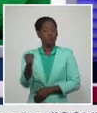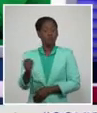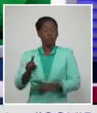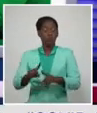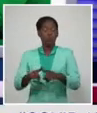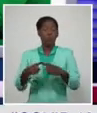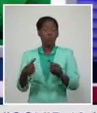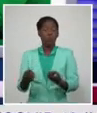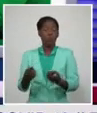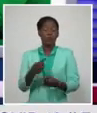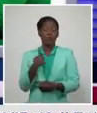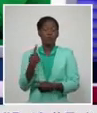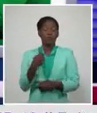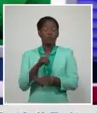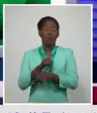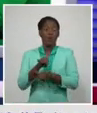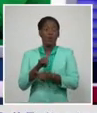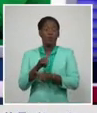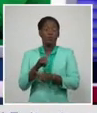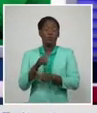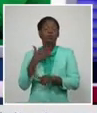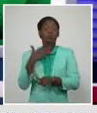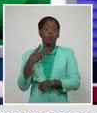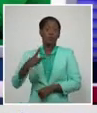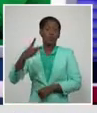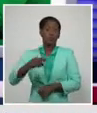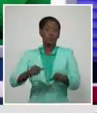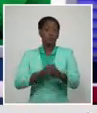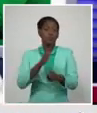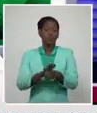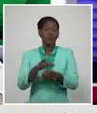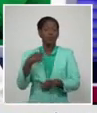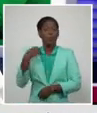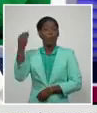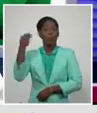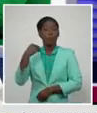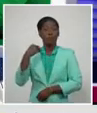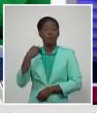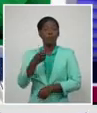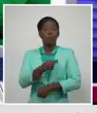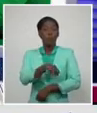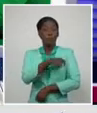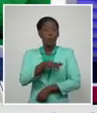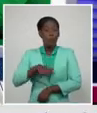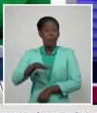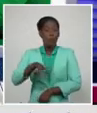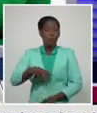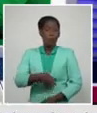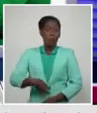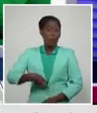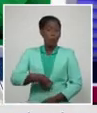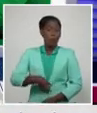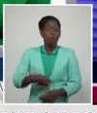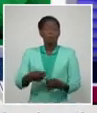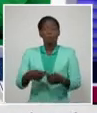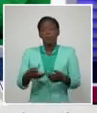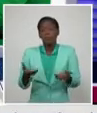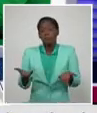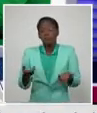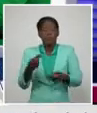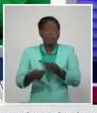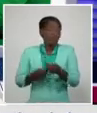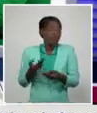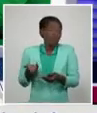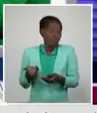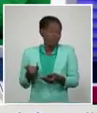por parte de la población en cuanto que se plantea cerrar más, para hacer paralizaciones.